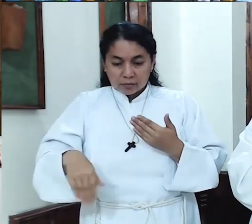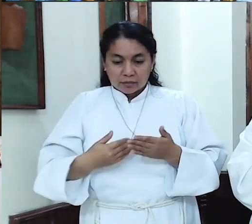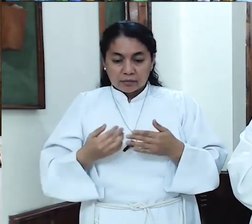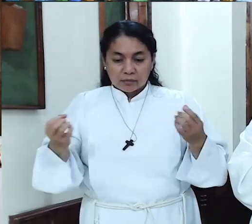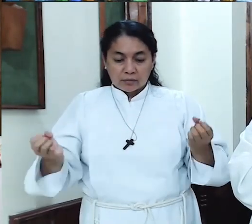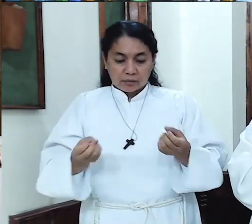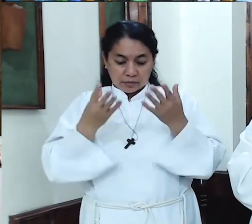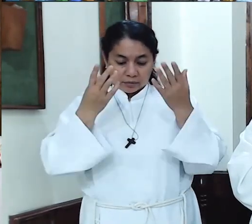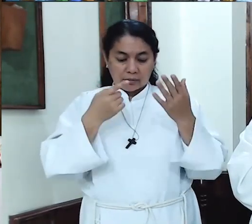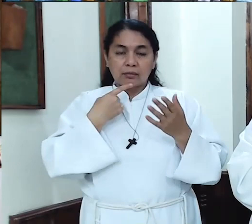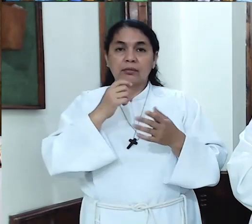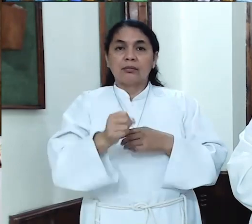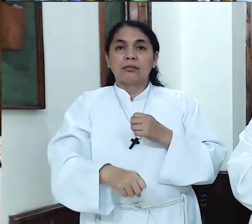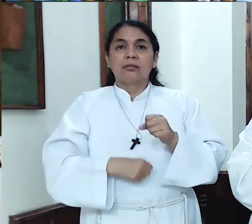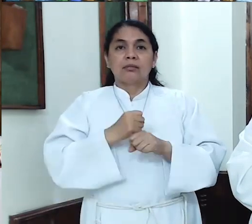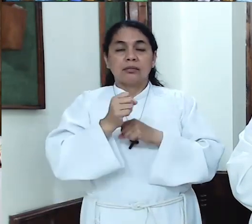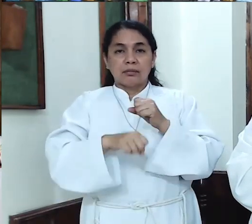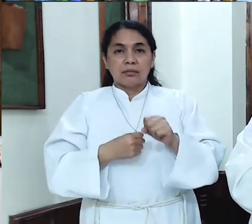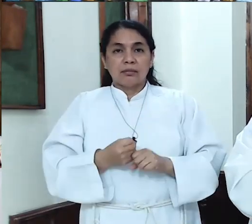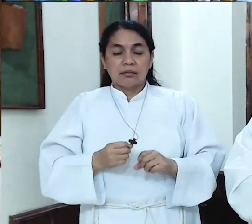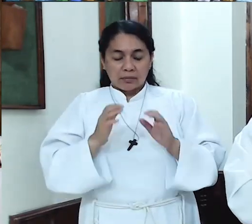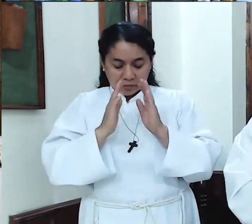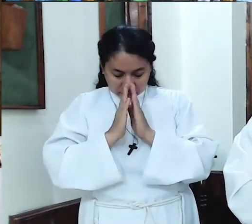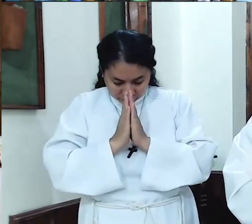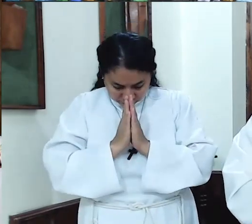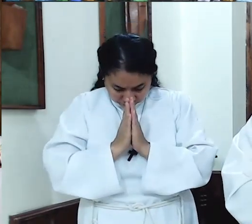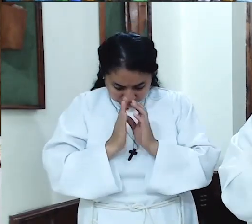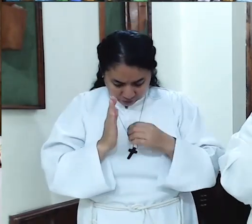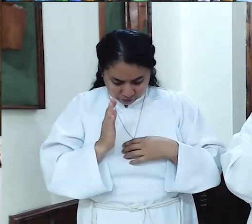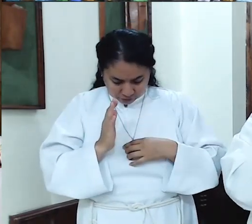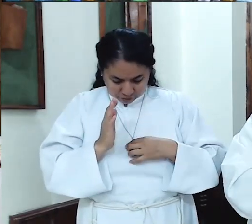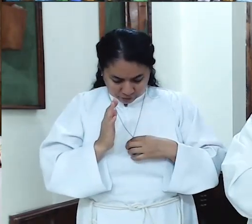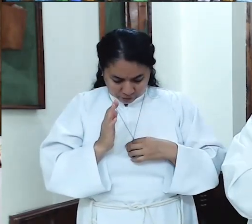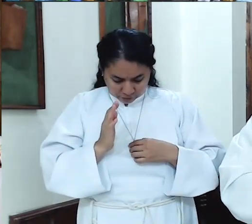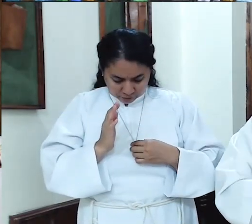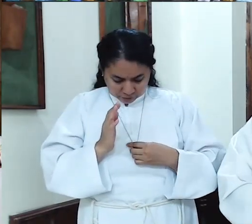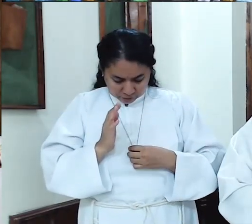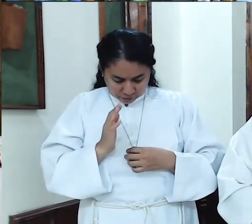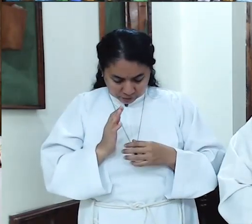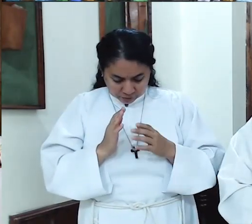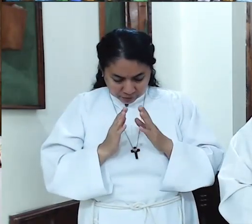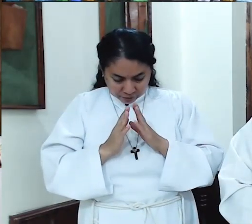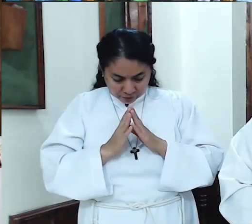todo honor y toda gloria por los siglos de los siglos. Amén.